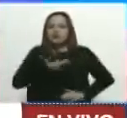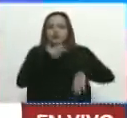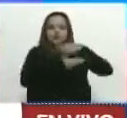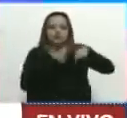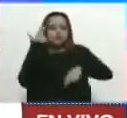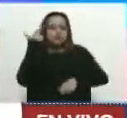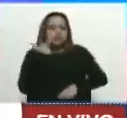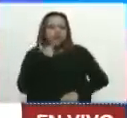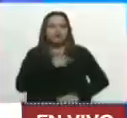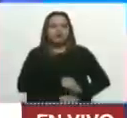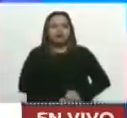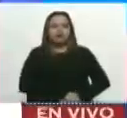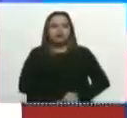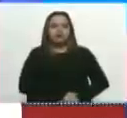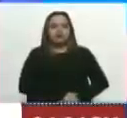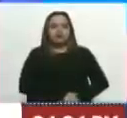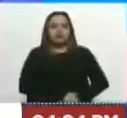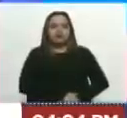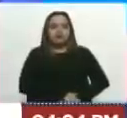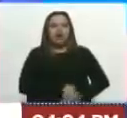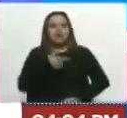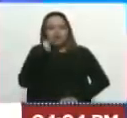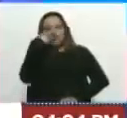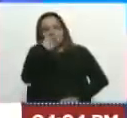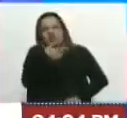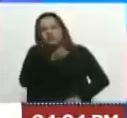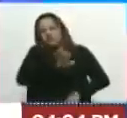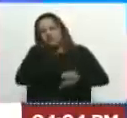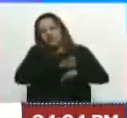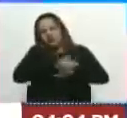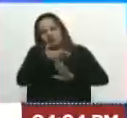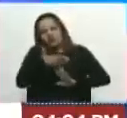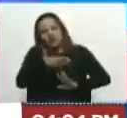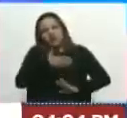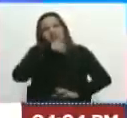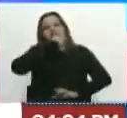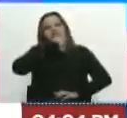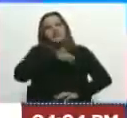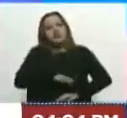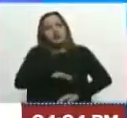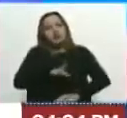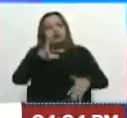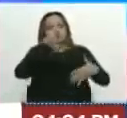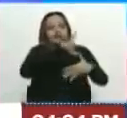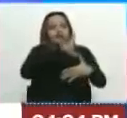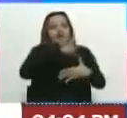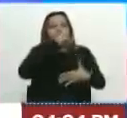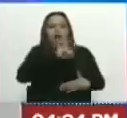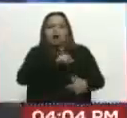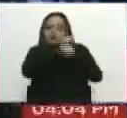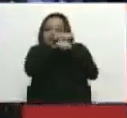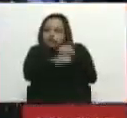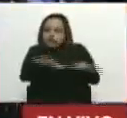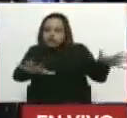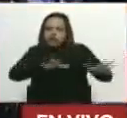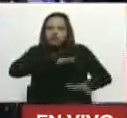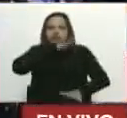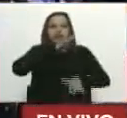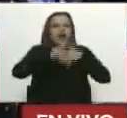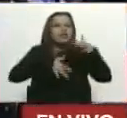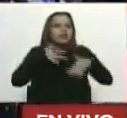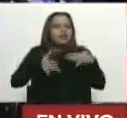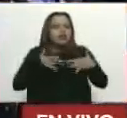Bolivariana. Y me atrevo a decir esto porque la historia de América Latina está plagada de eventos en